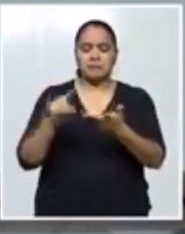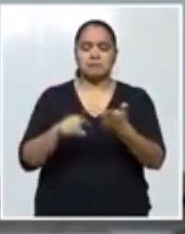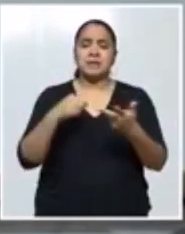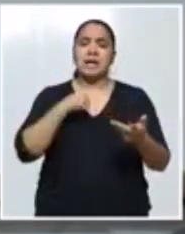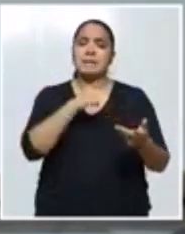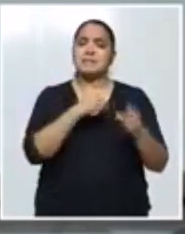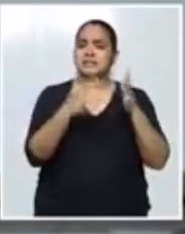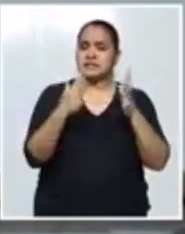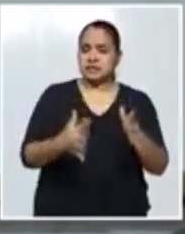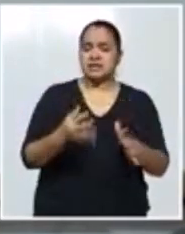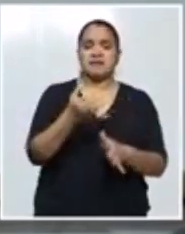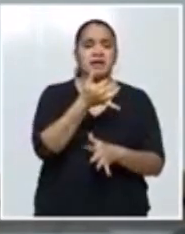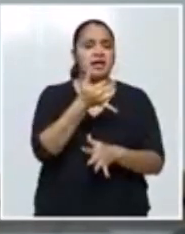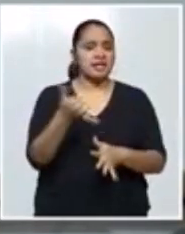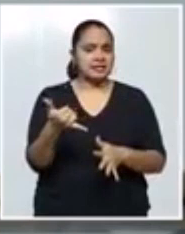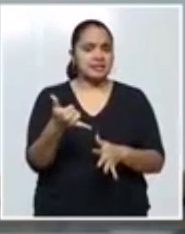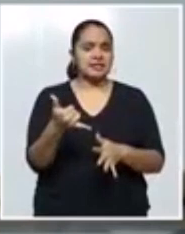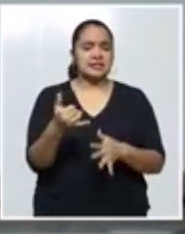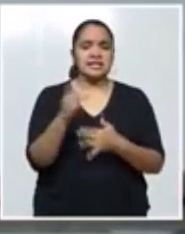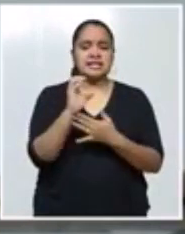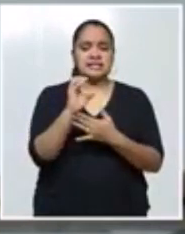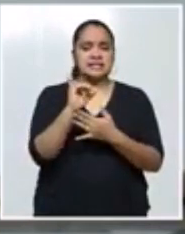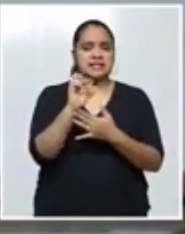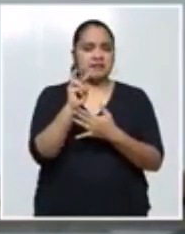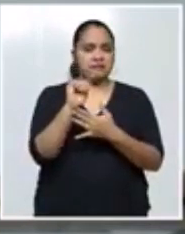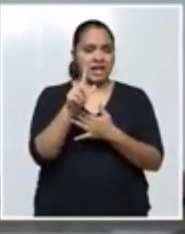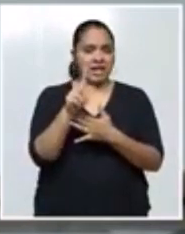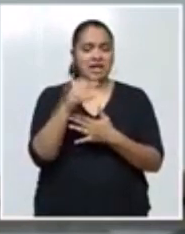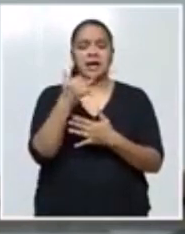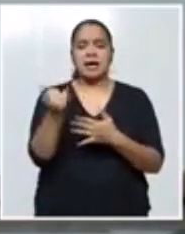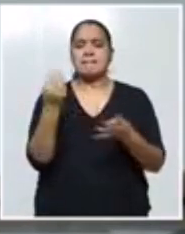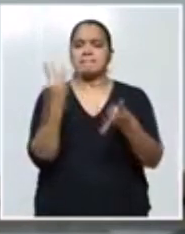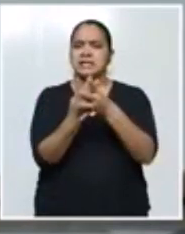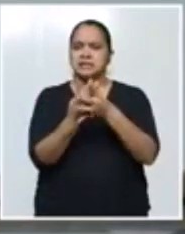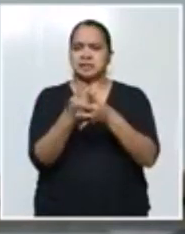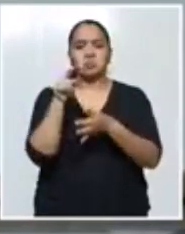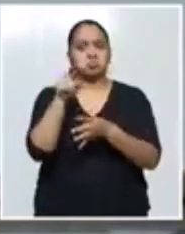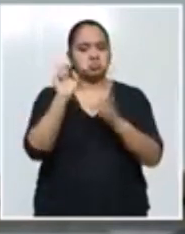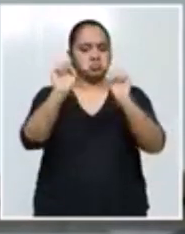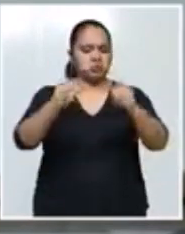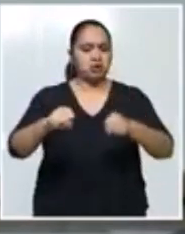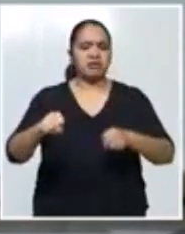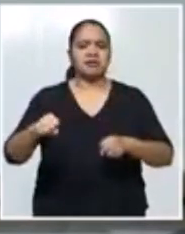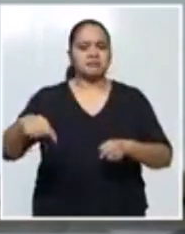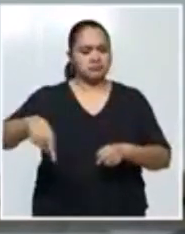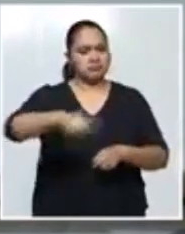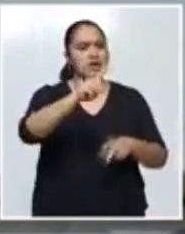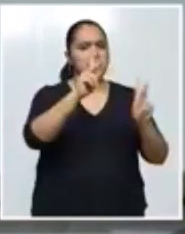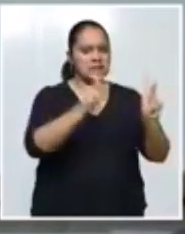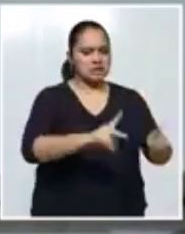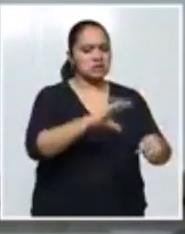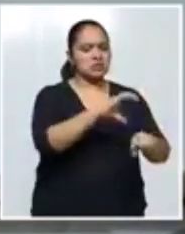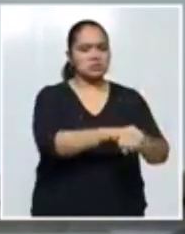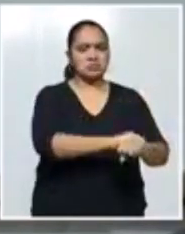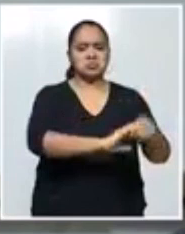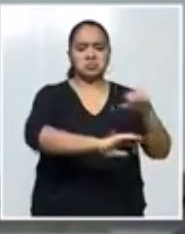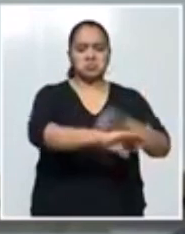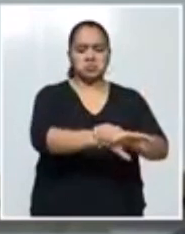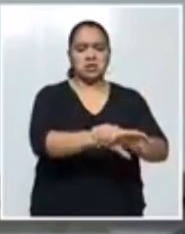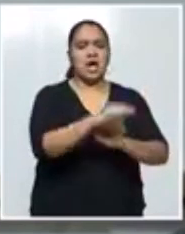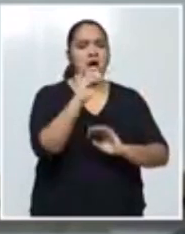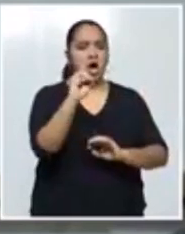y civil y penal para los infractores ya sean personas jurídicas o